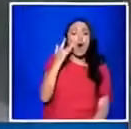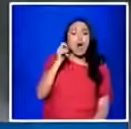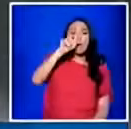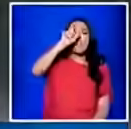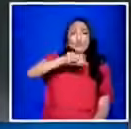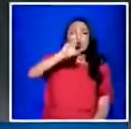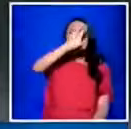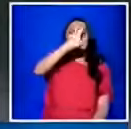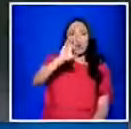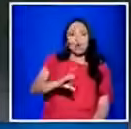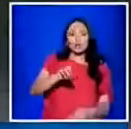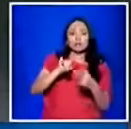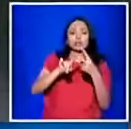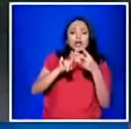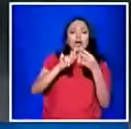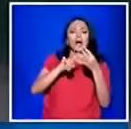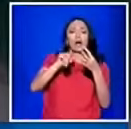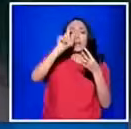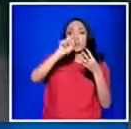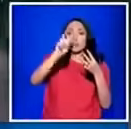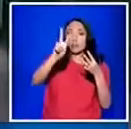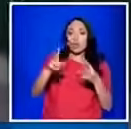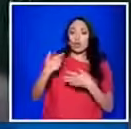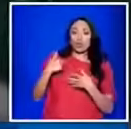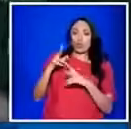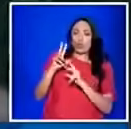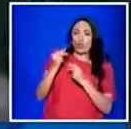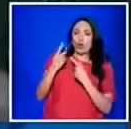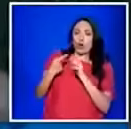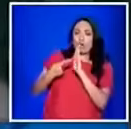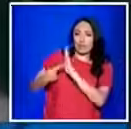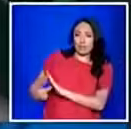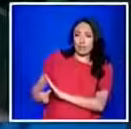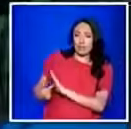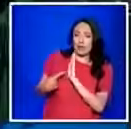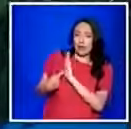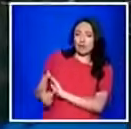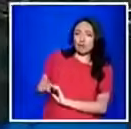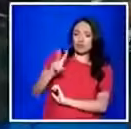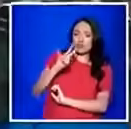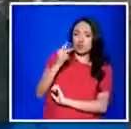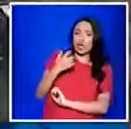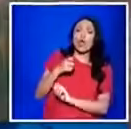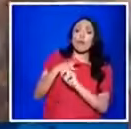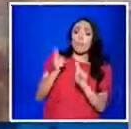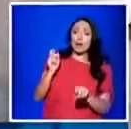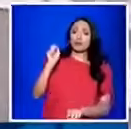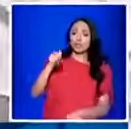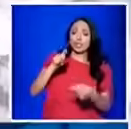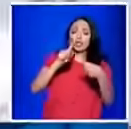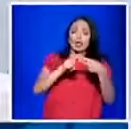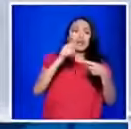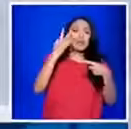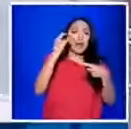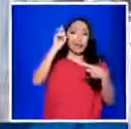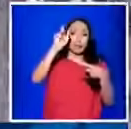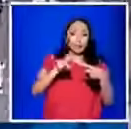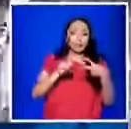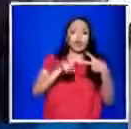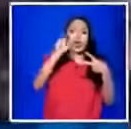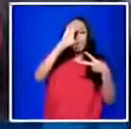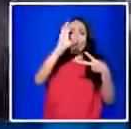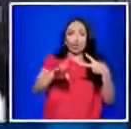costa, venezolanos, sin demigrar a nadie, pero vienen venezolanos y quieren asaltar a la